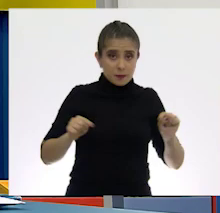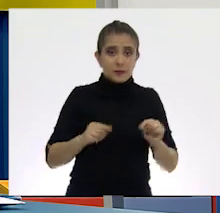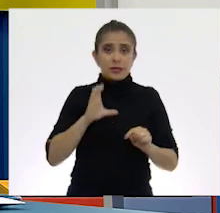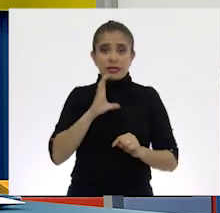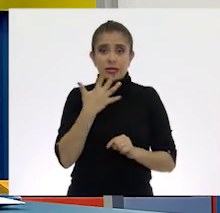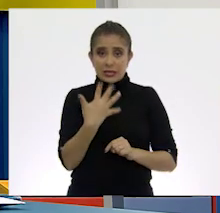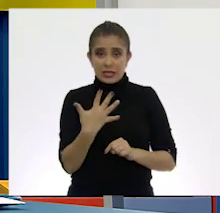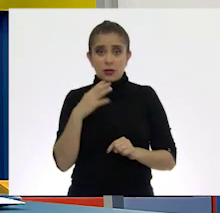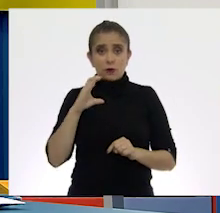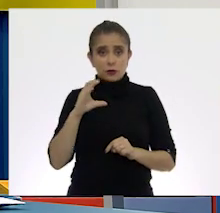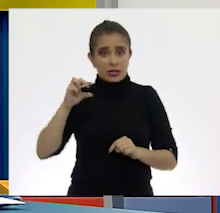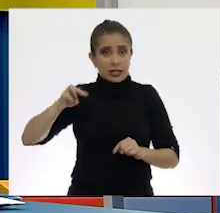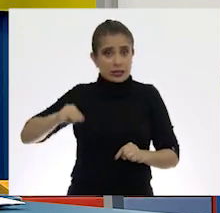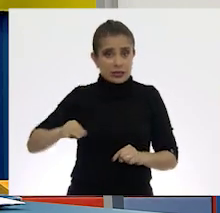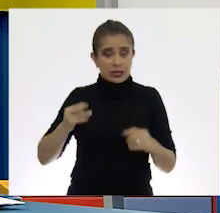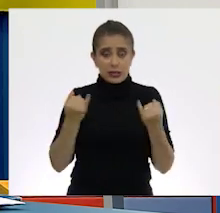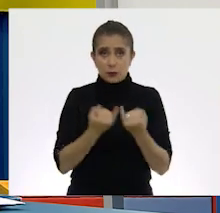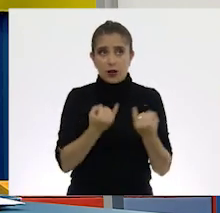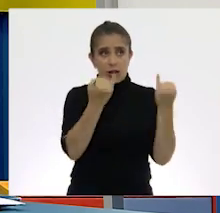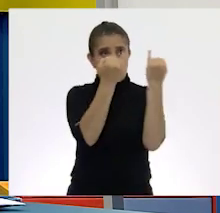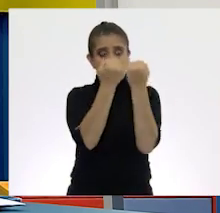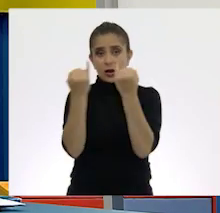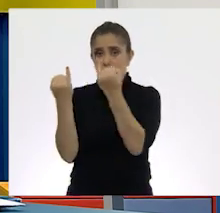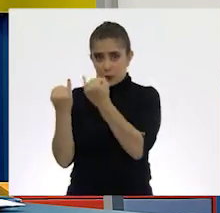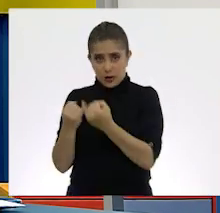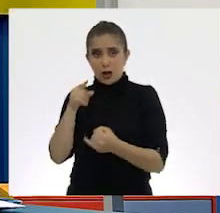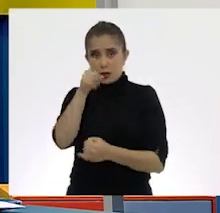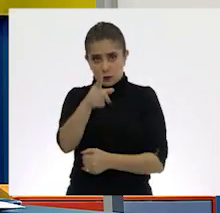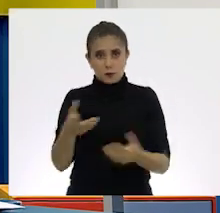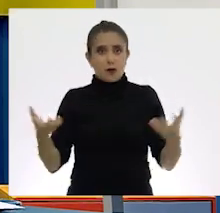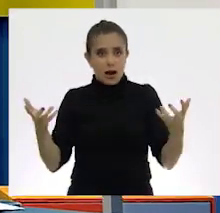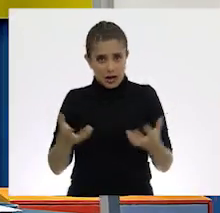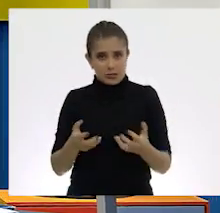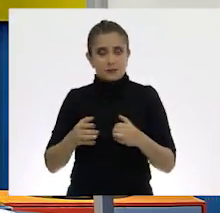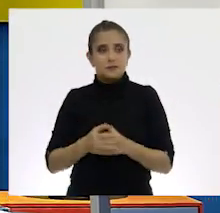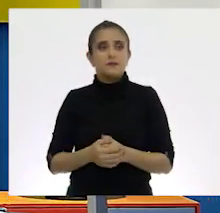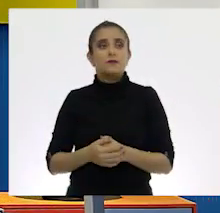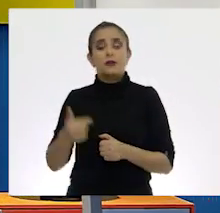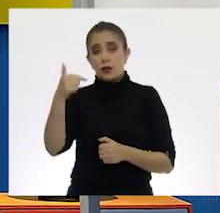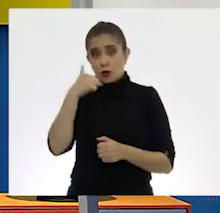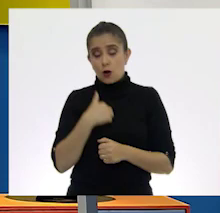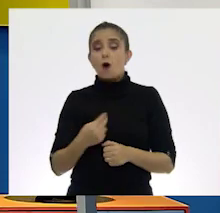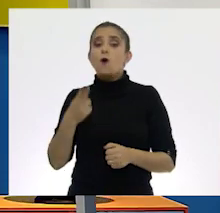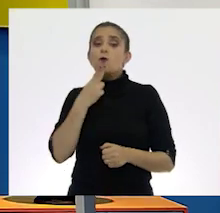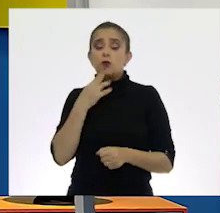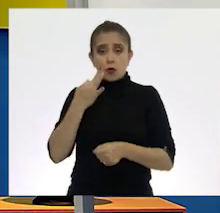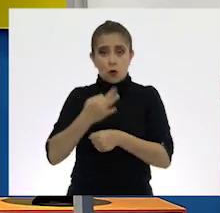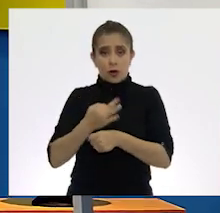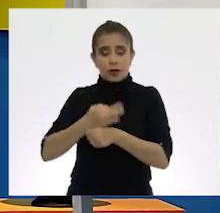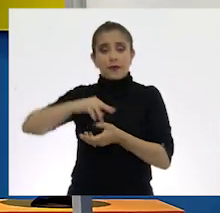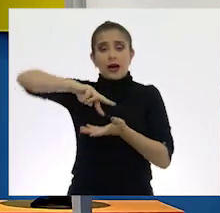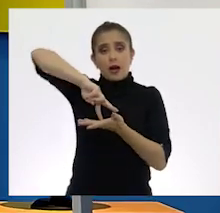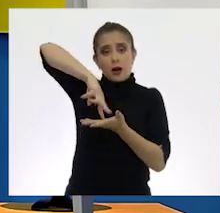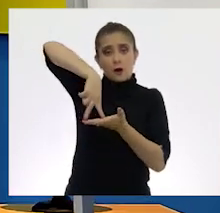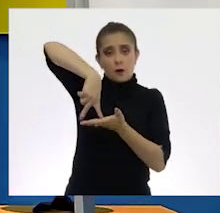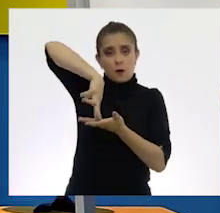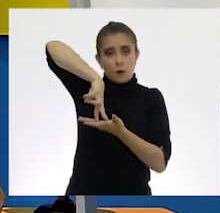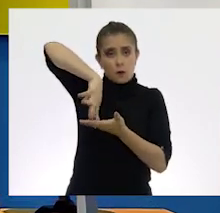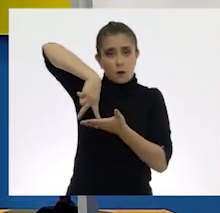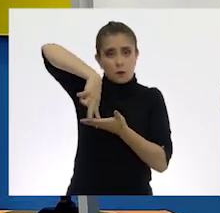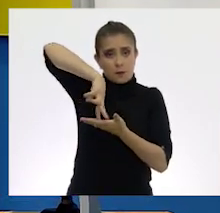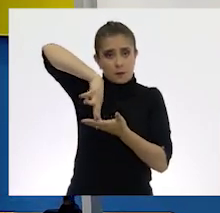la misma distancia. Pero para ello y para que quede exacto, voy a utilizar un compás. En casa, nuestros